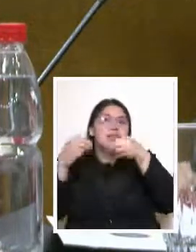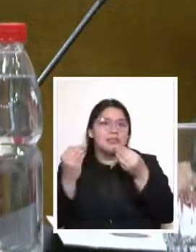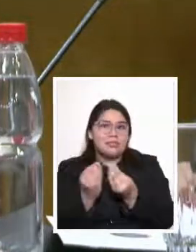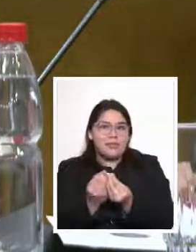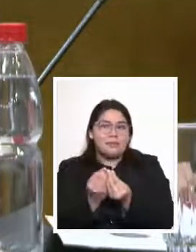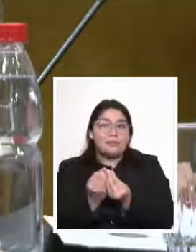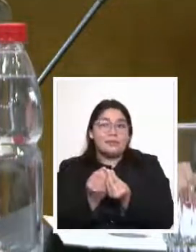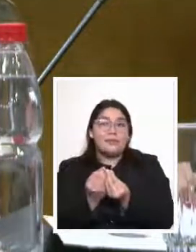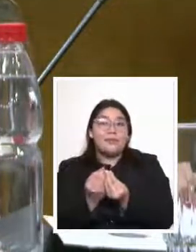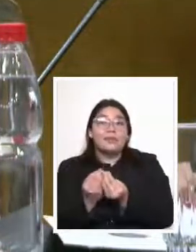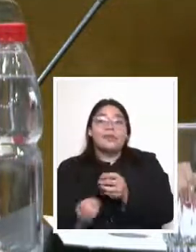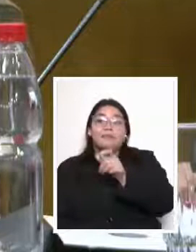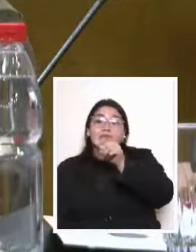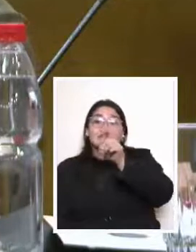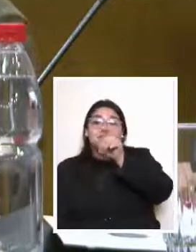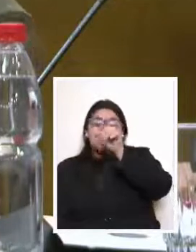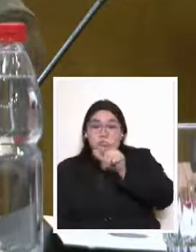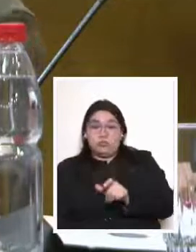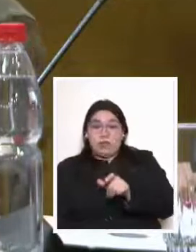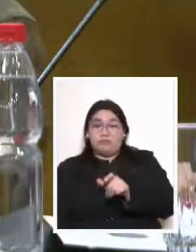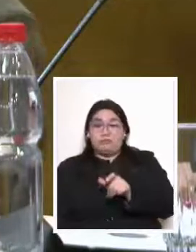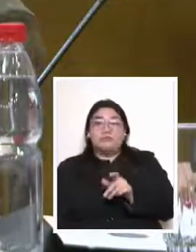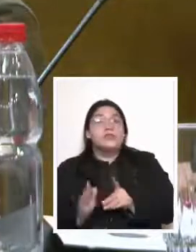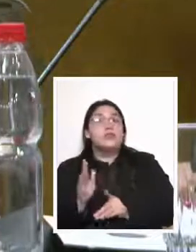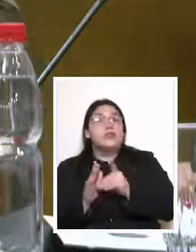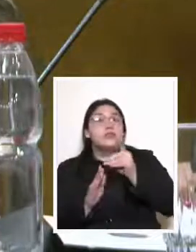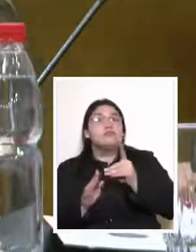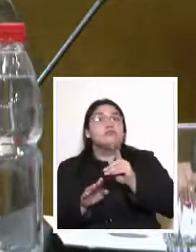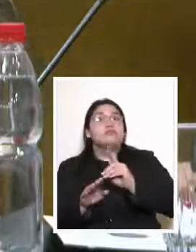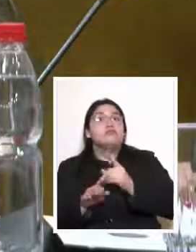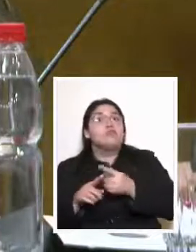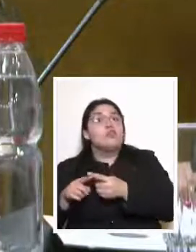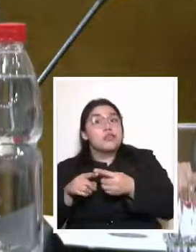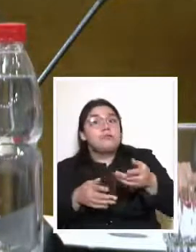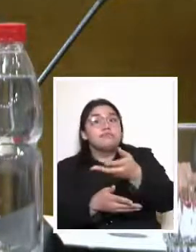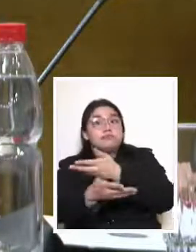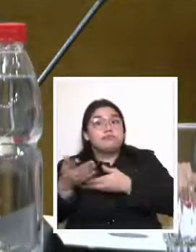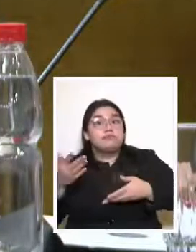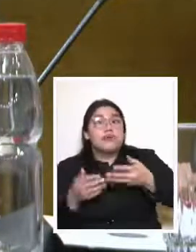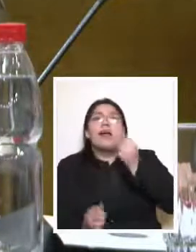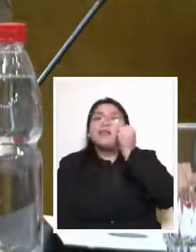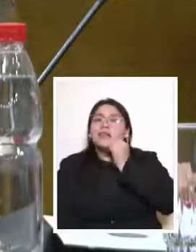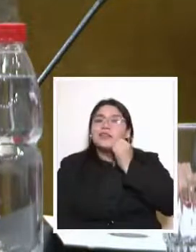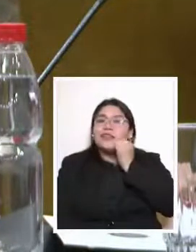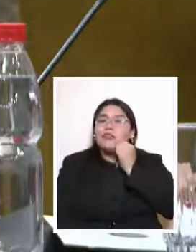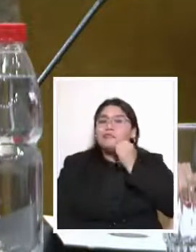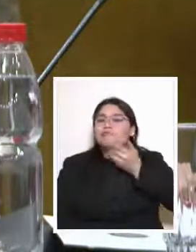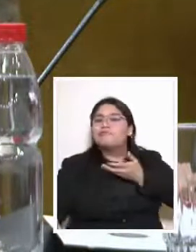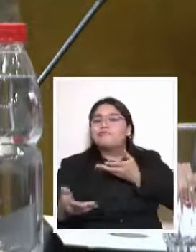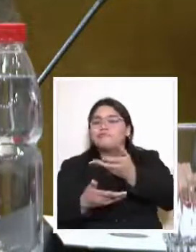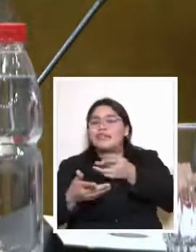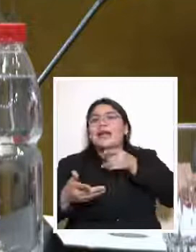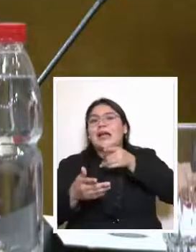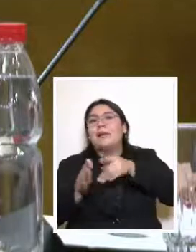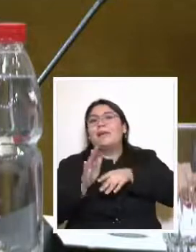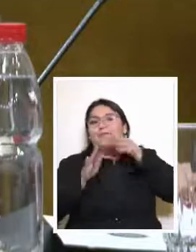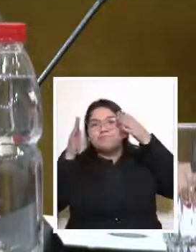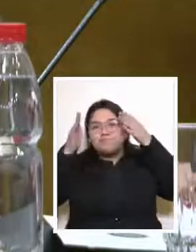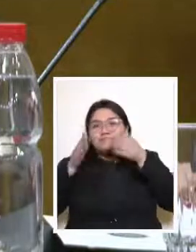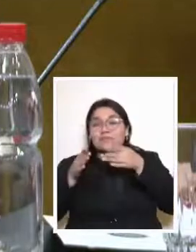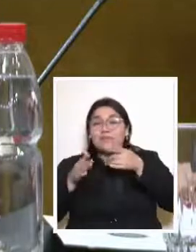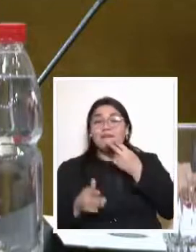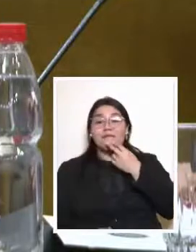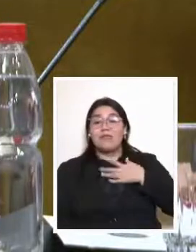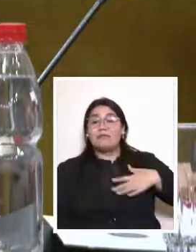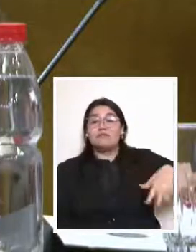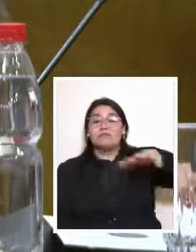de las personas y en el desarrollo emocional, afectivo y físico también de las personas en una vida en sociedad que tenemos que